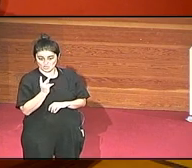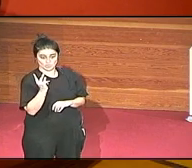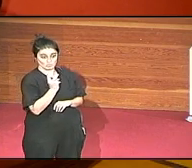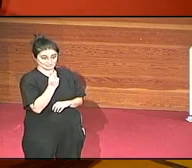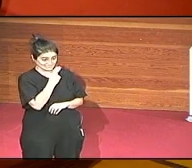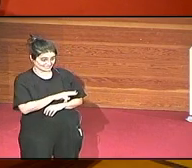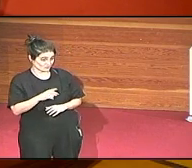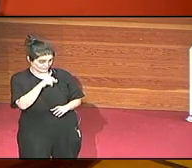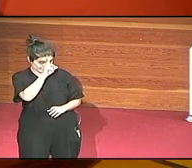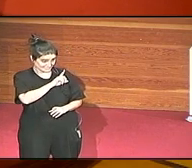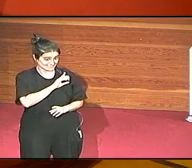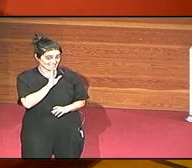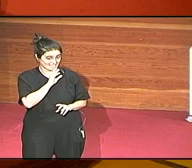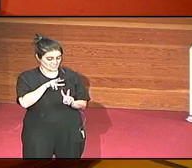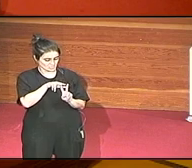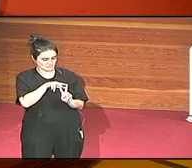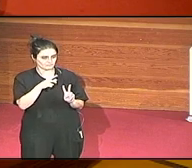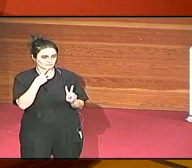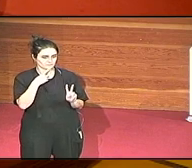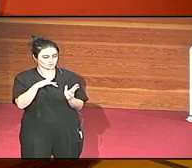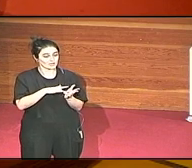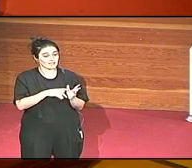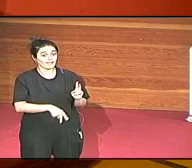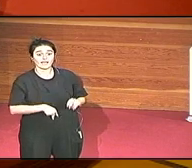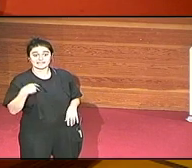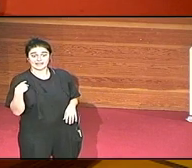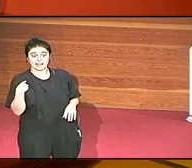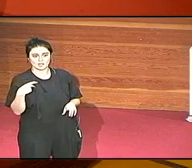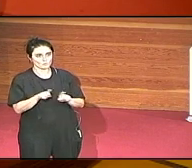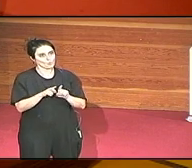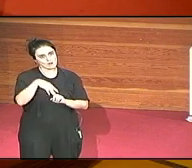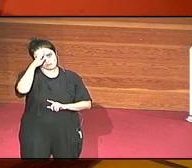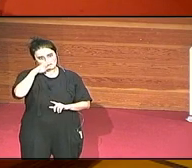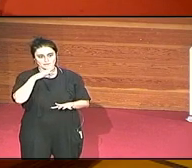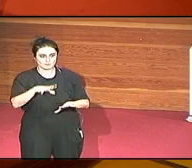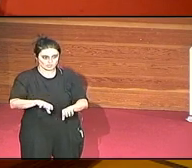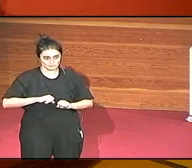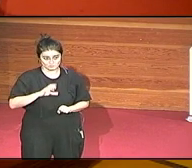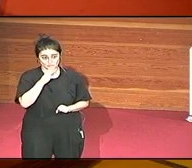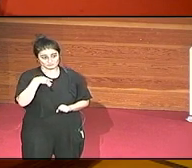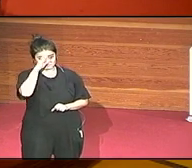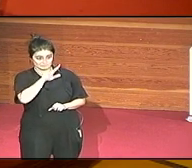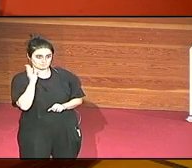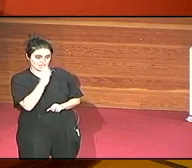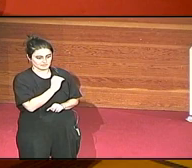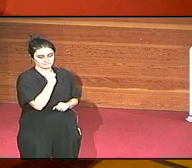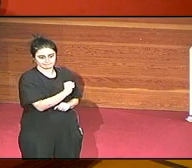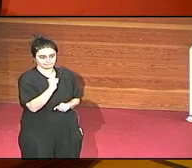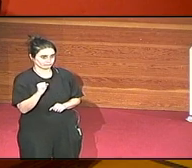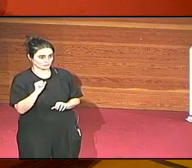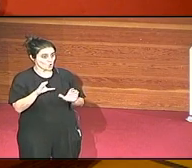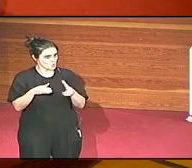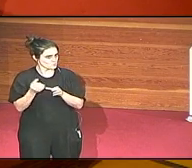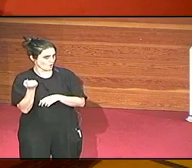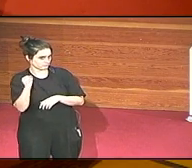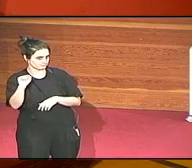habían adoptado que el general se había convertido en su padre porque habían matado a sus padres un grupo